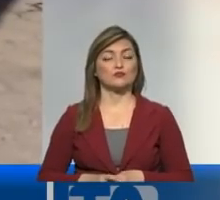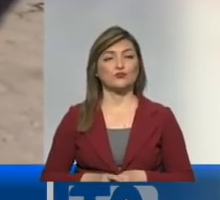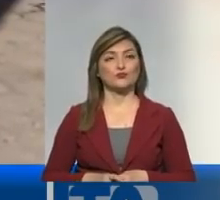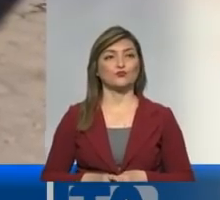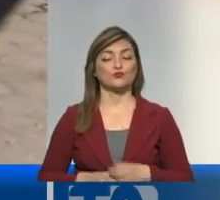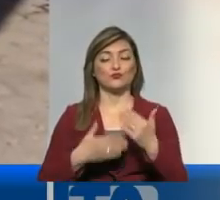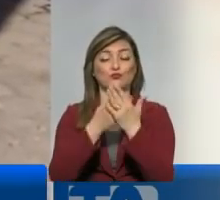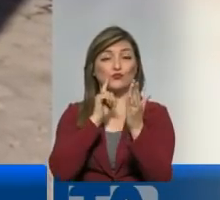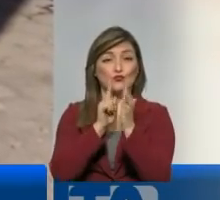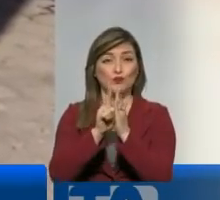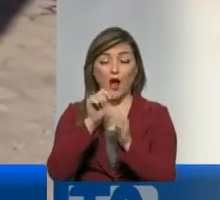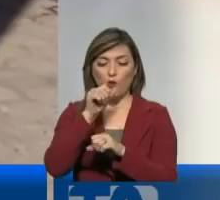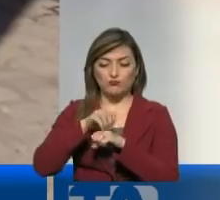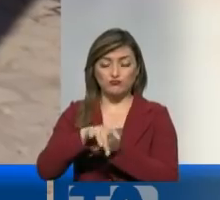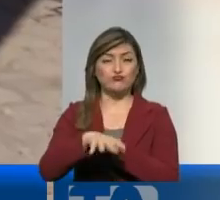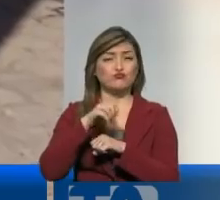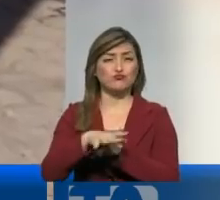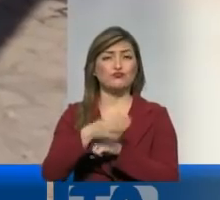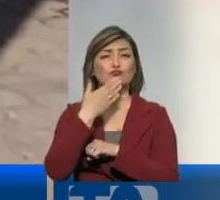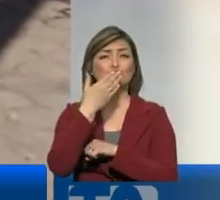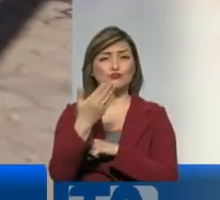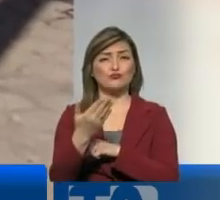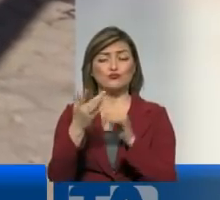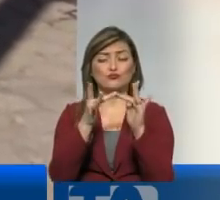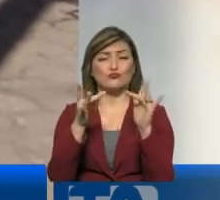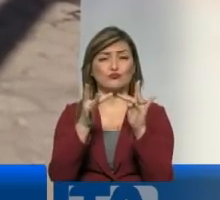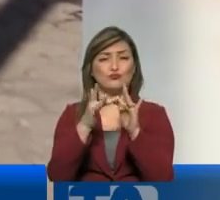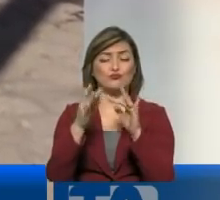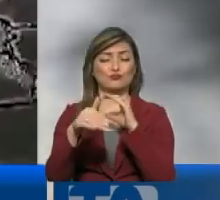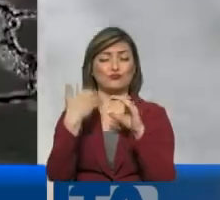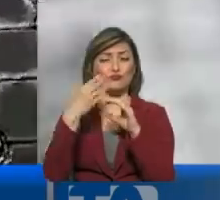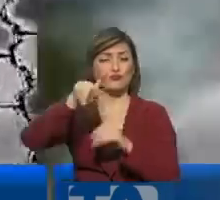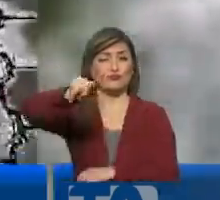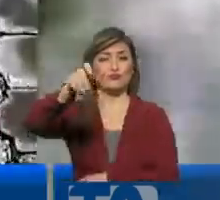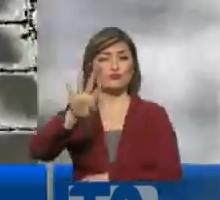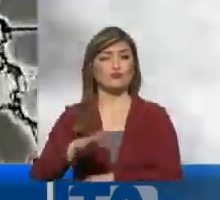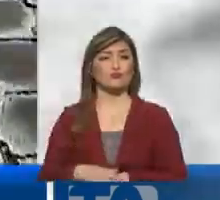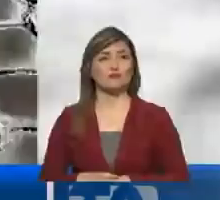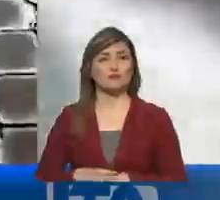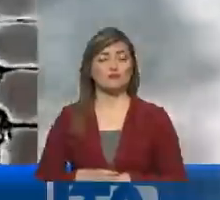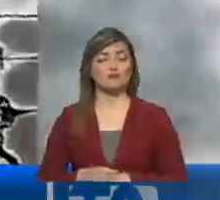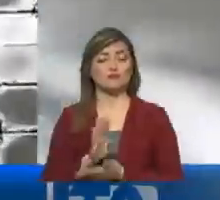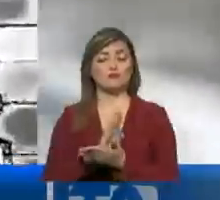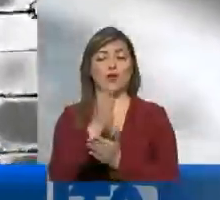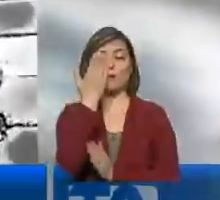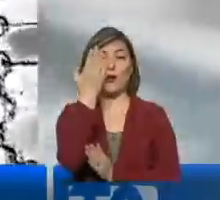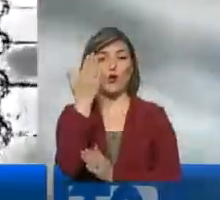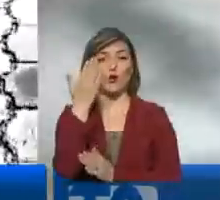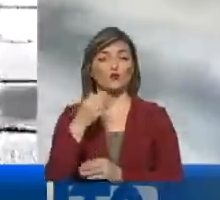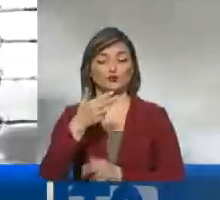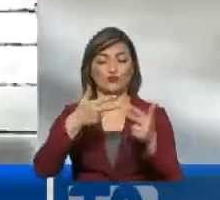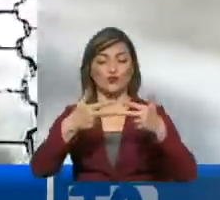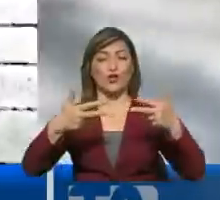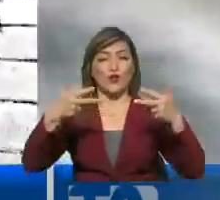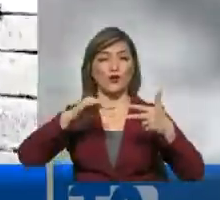Una nueva denuncia de fuga de agua es reportada a través de nuestras líneas de contacto. Esta vez, los moradores del barrio Eugenio Espejo, en el sector de